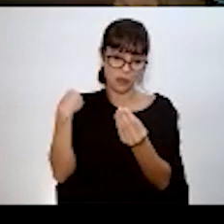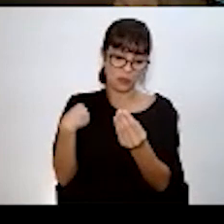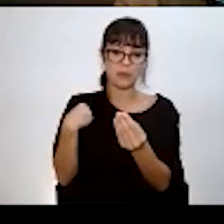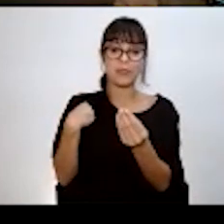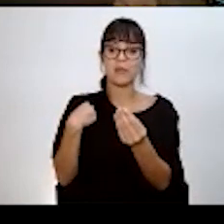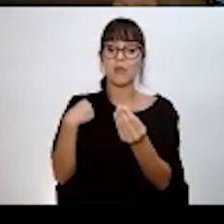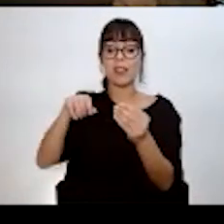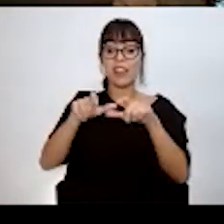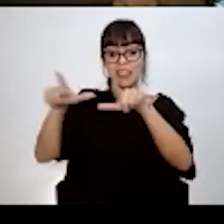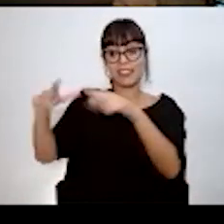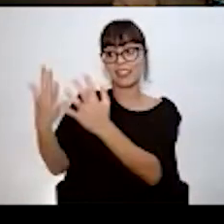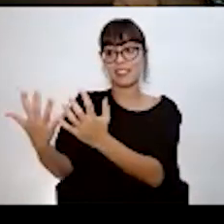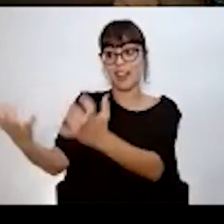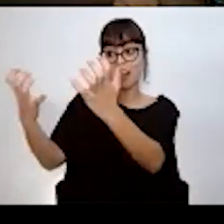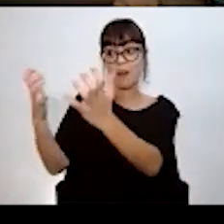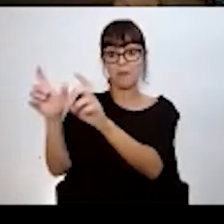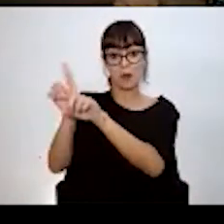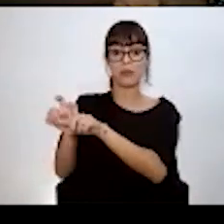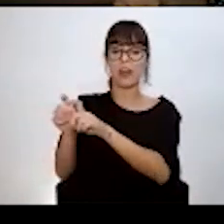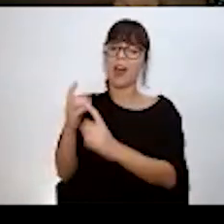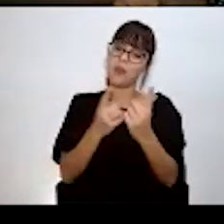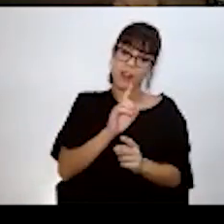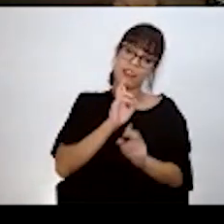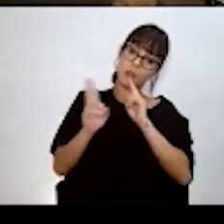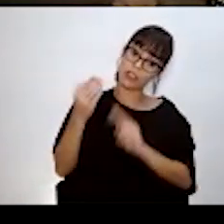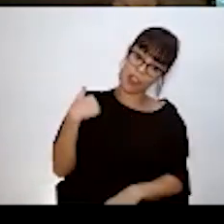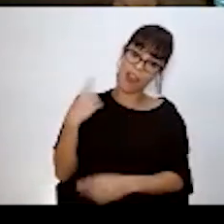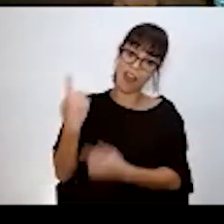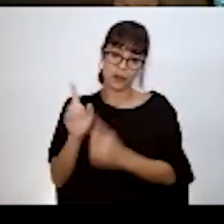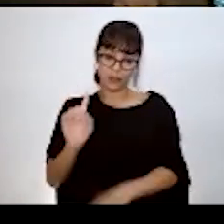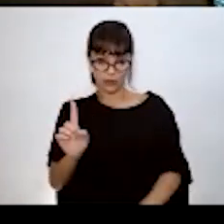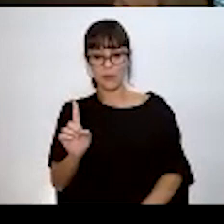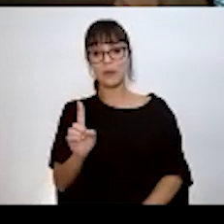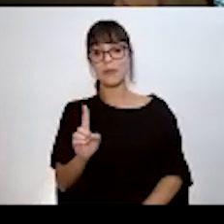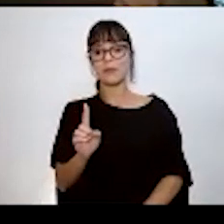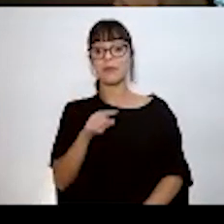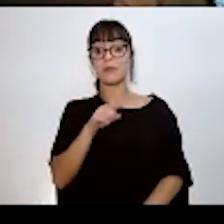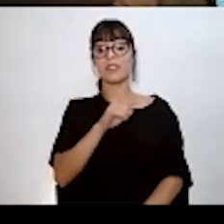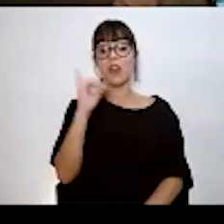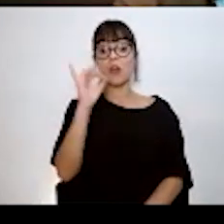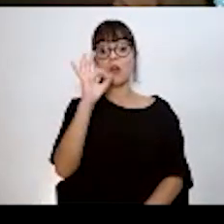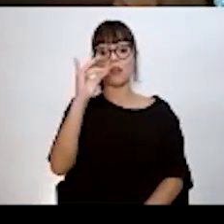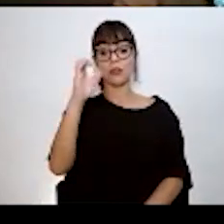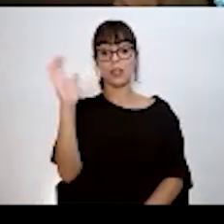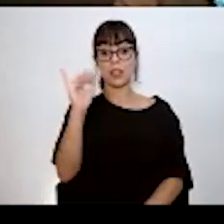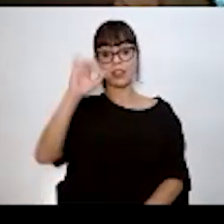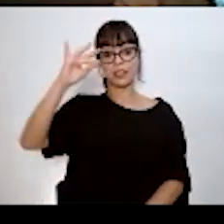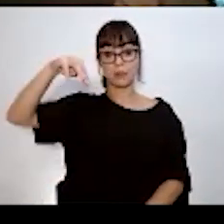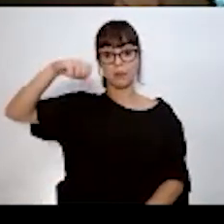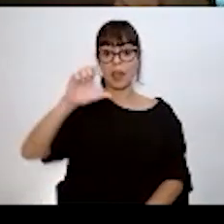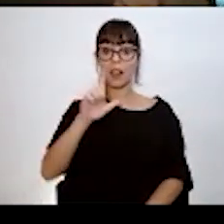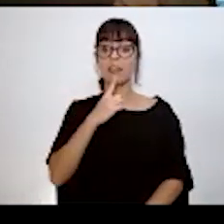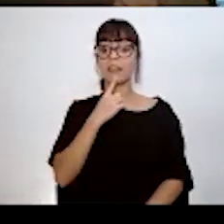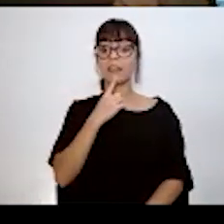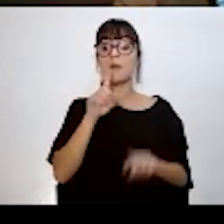sala. Algunas de ellas no, como por ejemplo esta que nos transmite José Ismael, dice, tengo dos preguntas. ¿Qué influencia en la